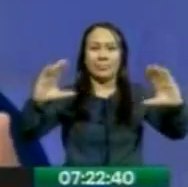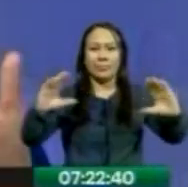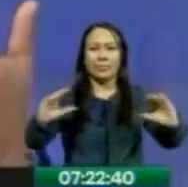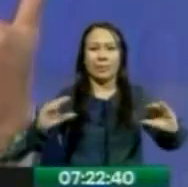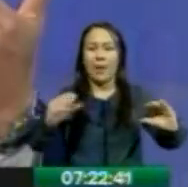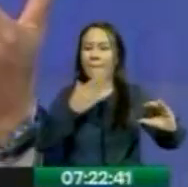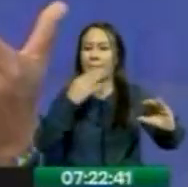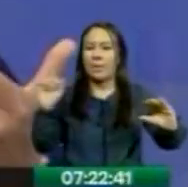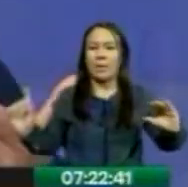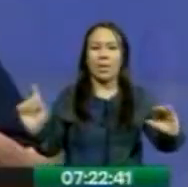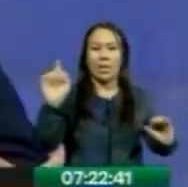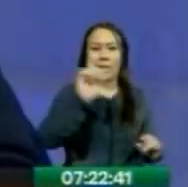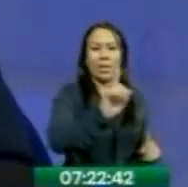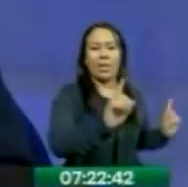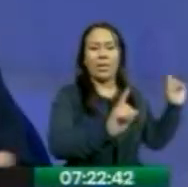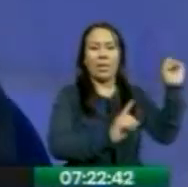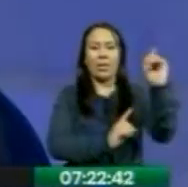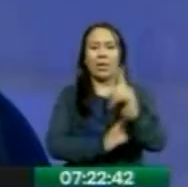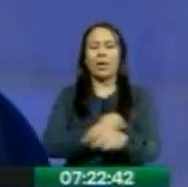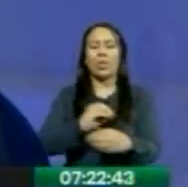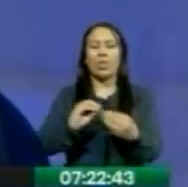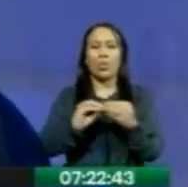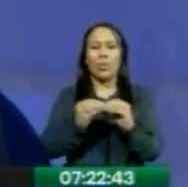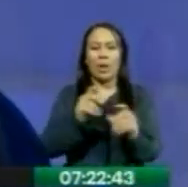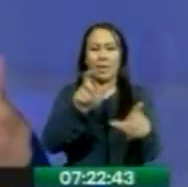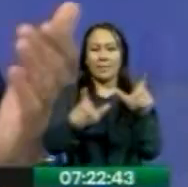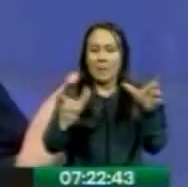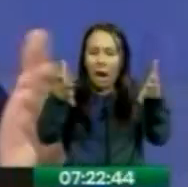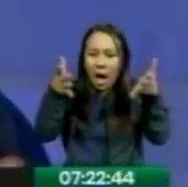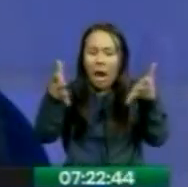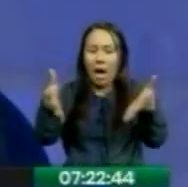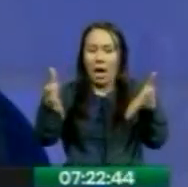trabajo, pero ampliar el número de personas que van a atender.